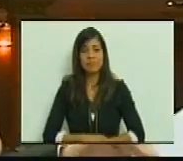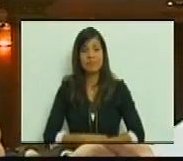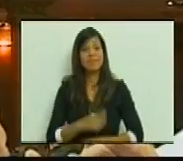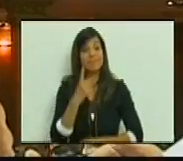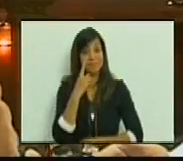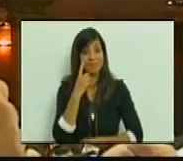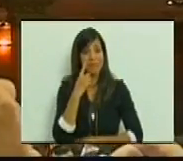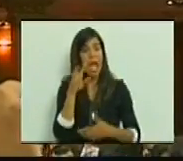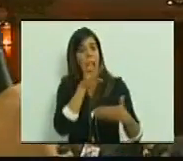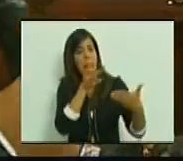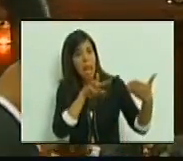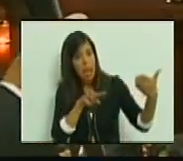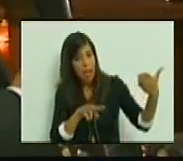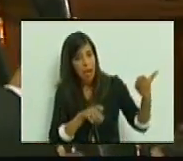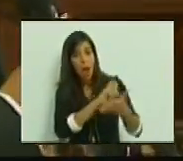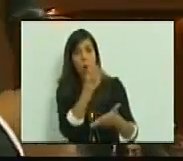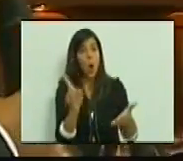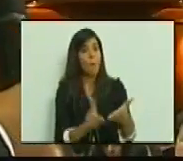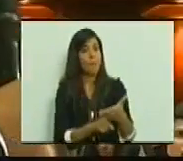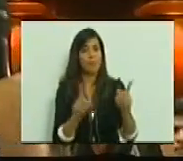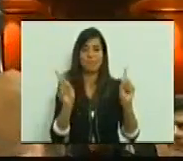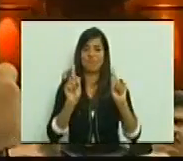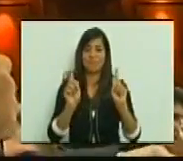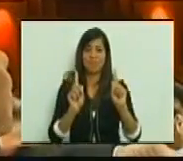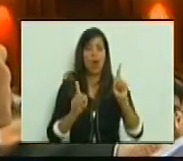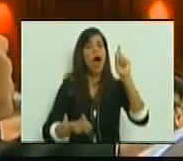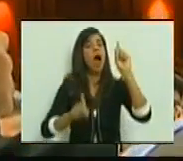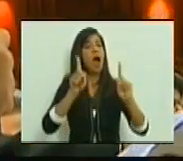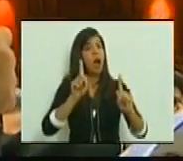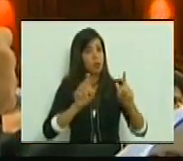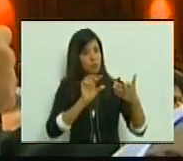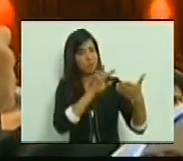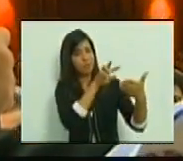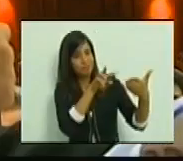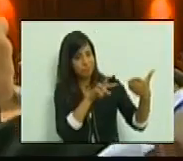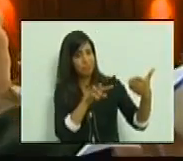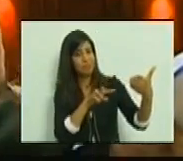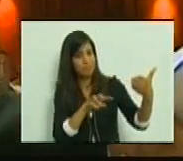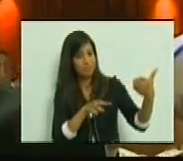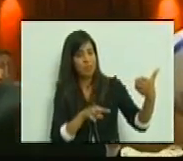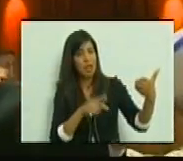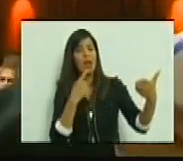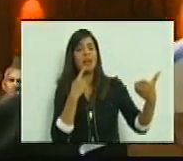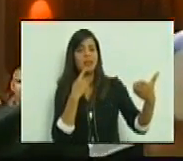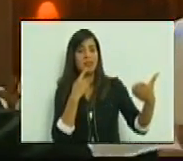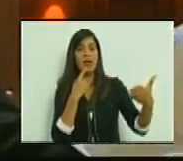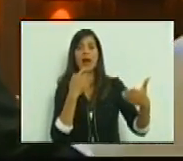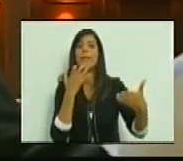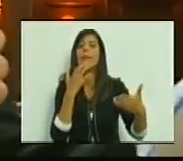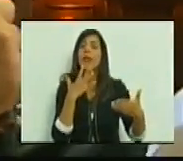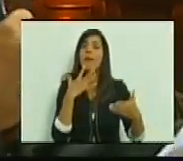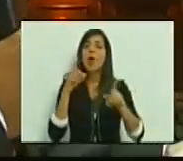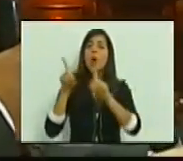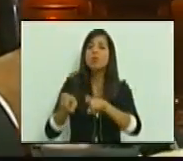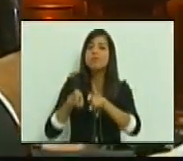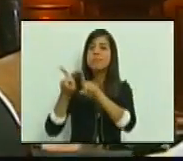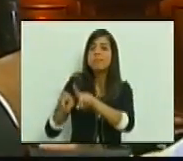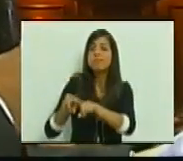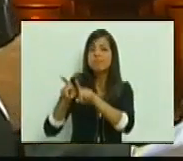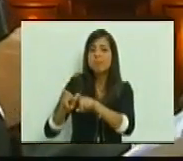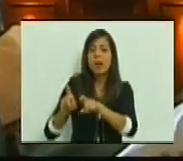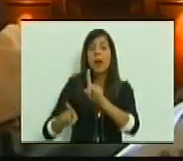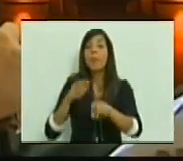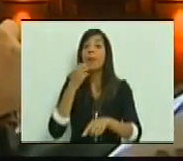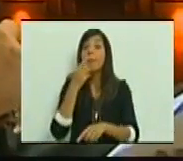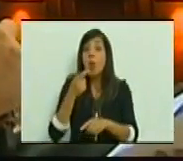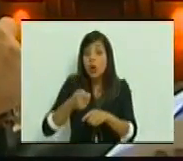Obviamente no las voy a leer todas en este momento, pero algunos de ellos. La producción primaria de rubros agrícolas, incluyendo la